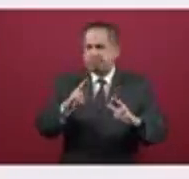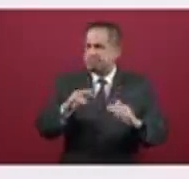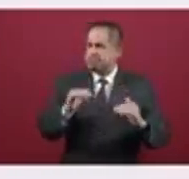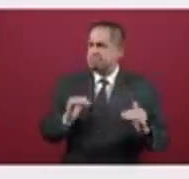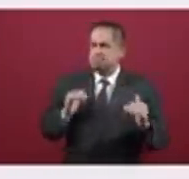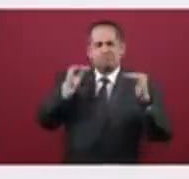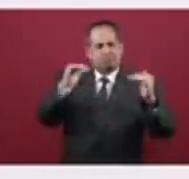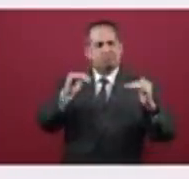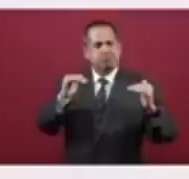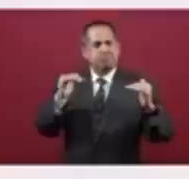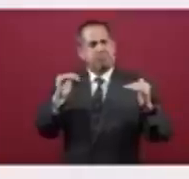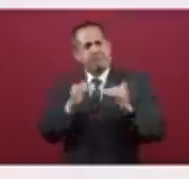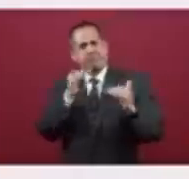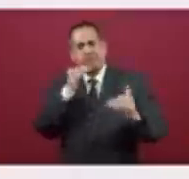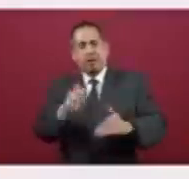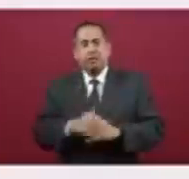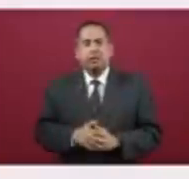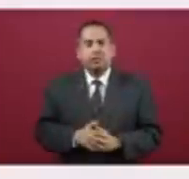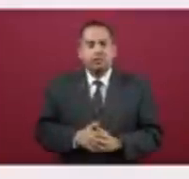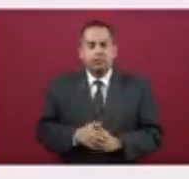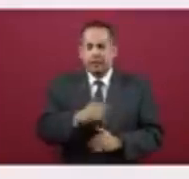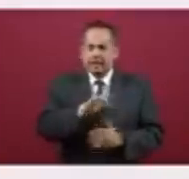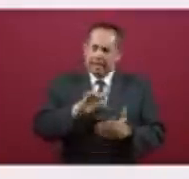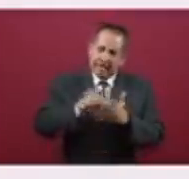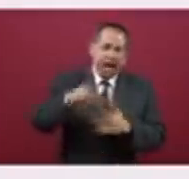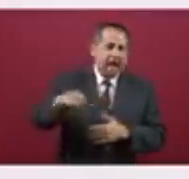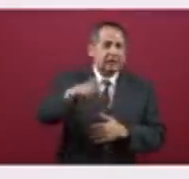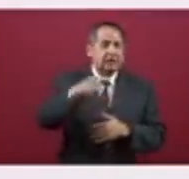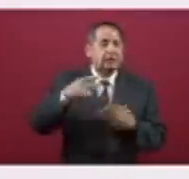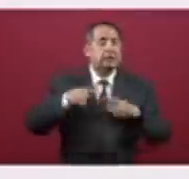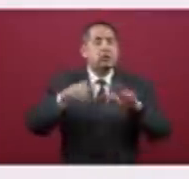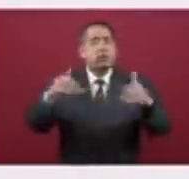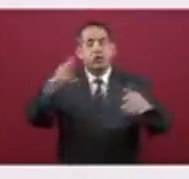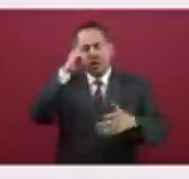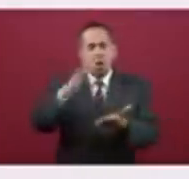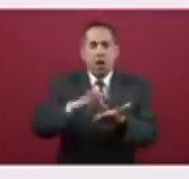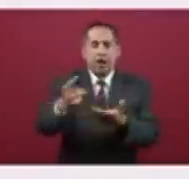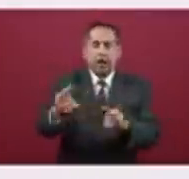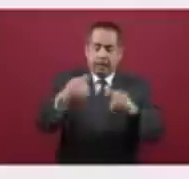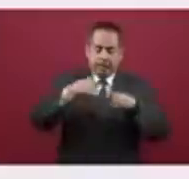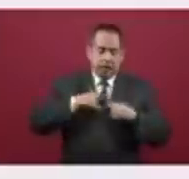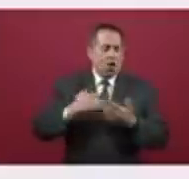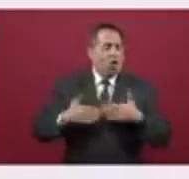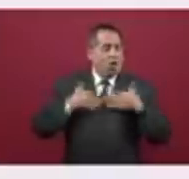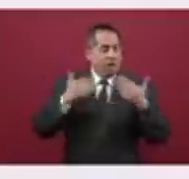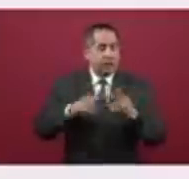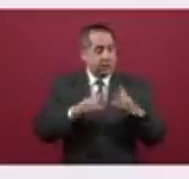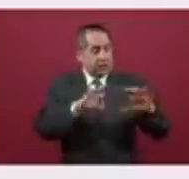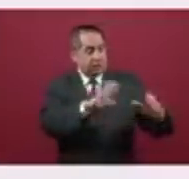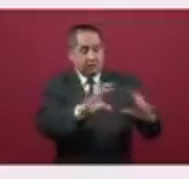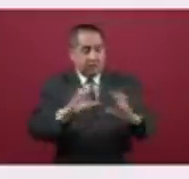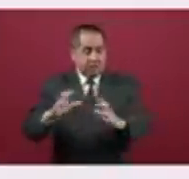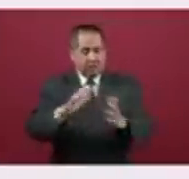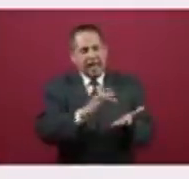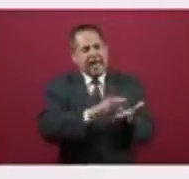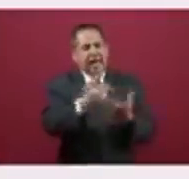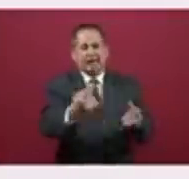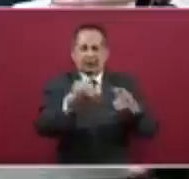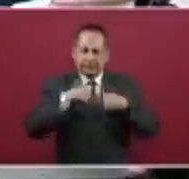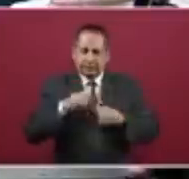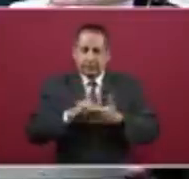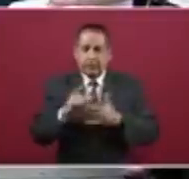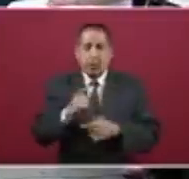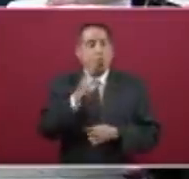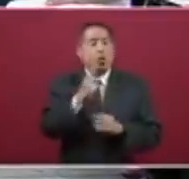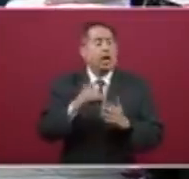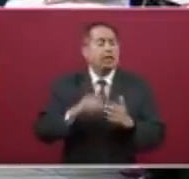circunstancias agradezco la confianza del pueblo de mexico de todos los sectores agradezco en especial la